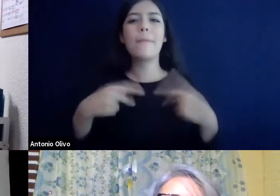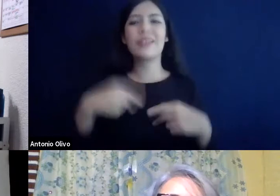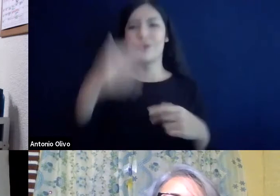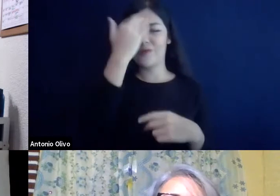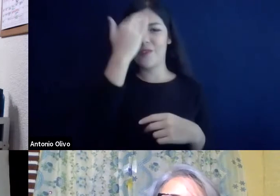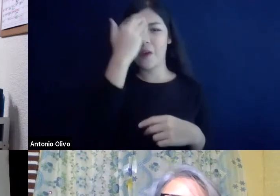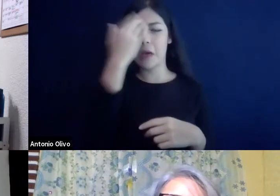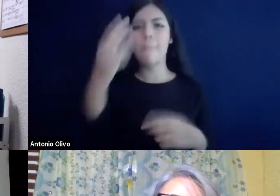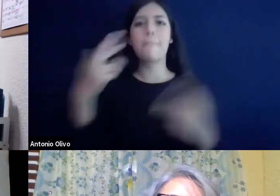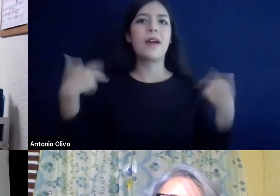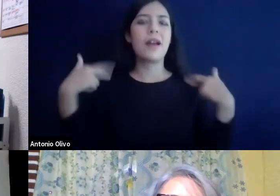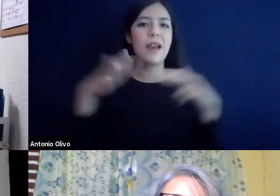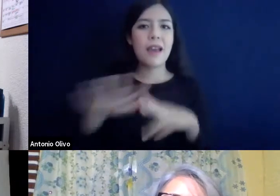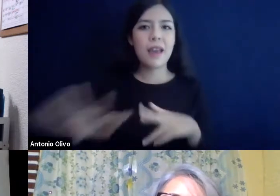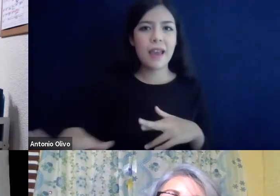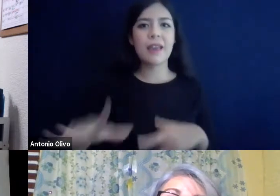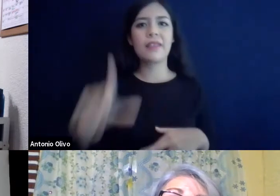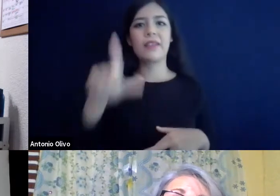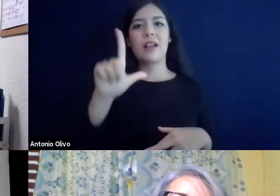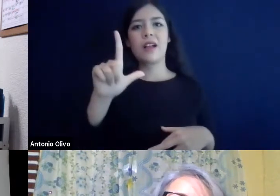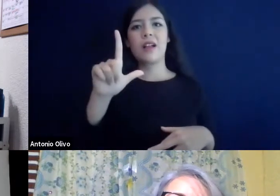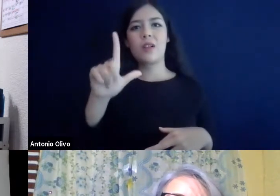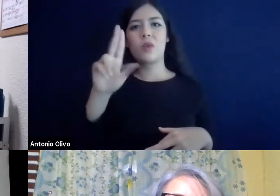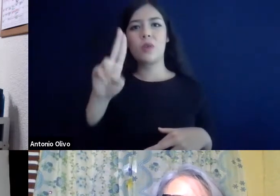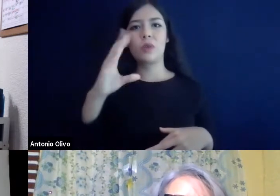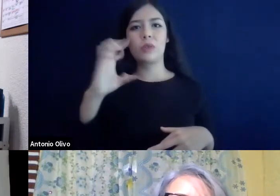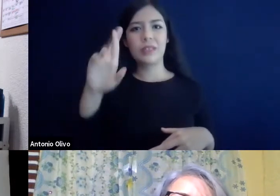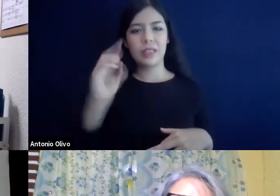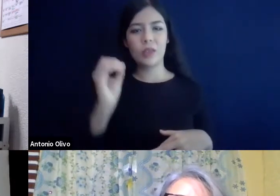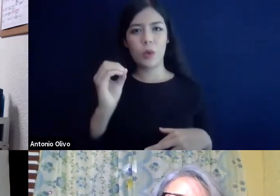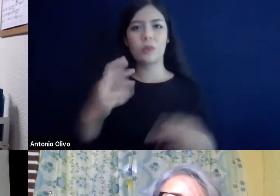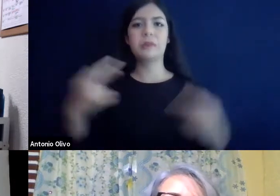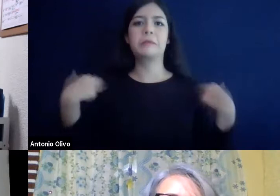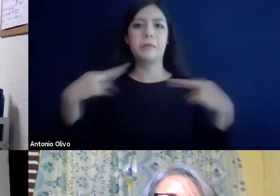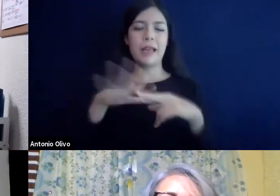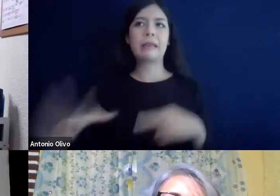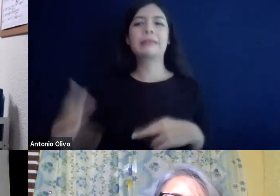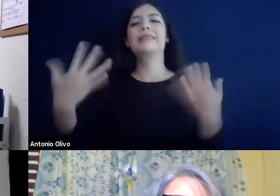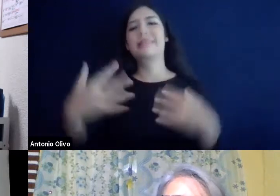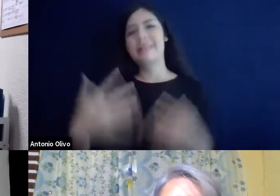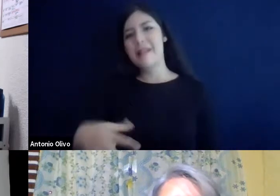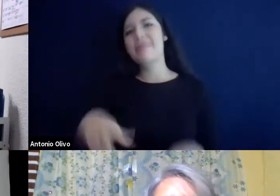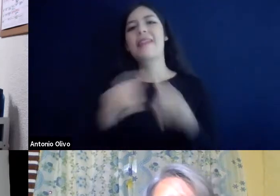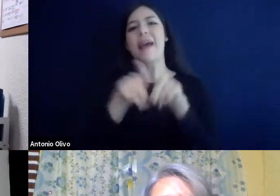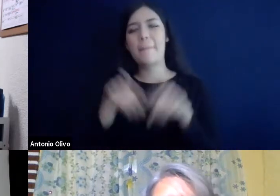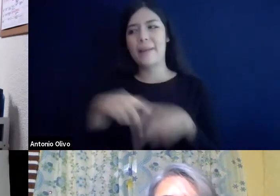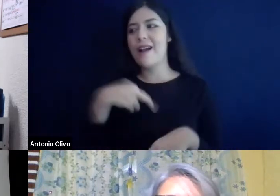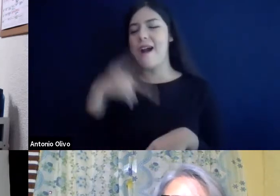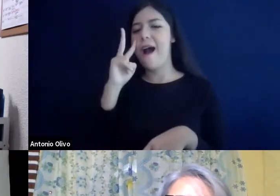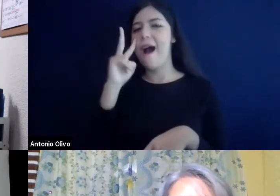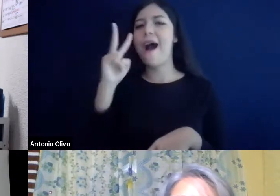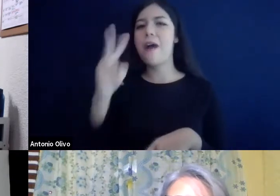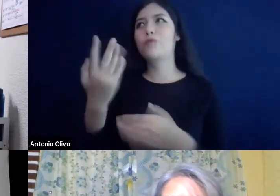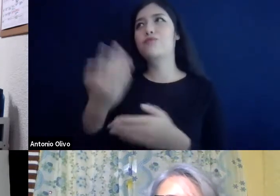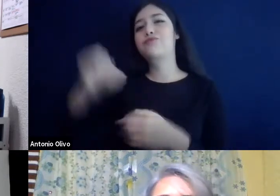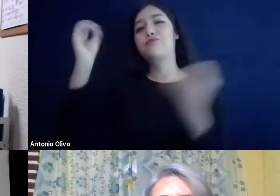Lucelia García, que ya hacía mucho que no tenía contacto con ella, la doctora María Elena Chana, bueno, a